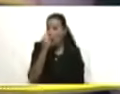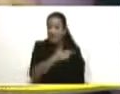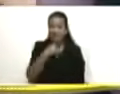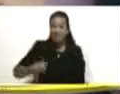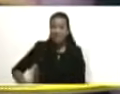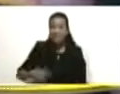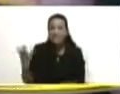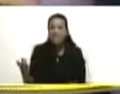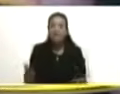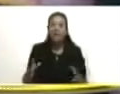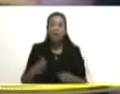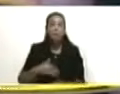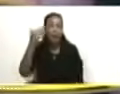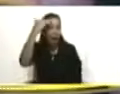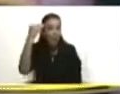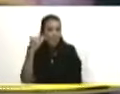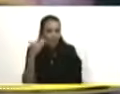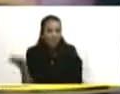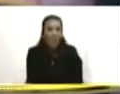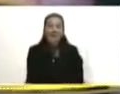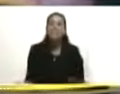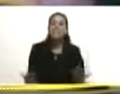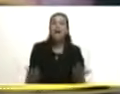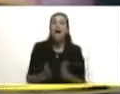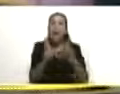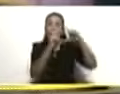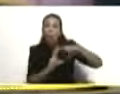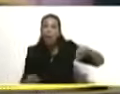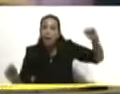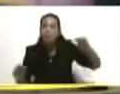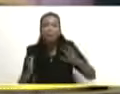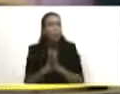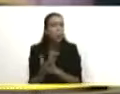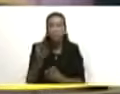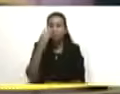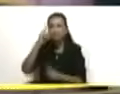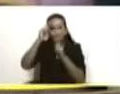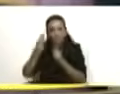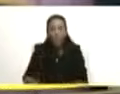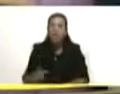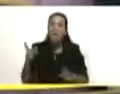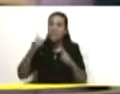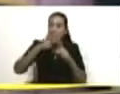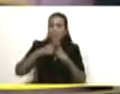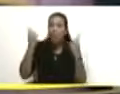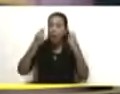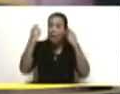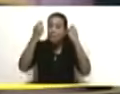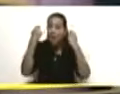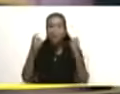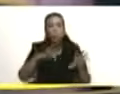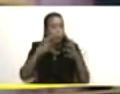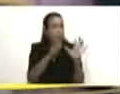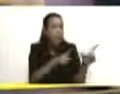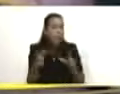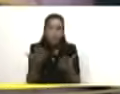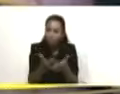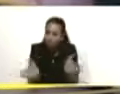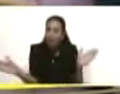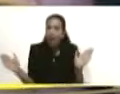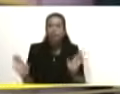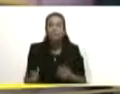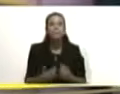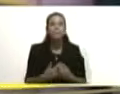que además tienen un gran crecimiento en nuestro país y que se siente reivindicada a través de este tipo de eventos y nosotros estamos aquí para